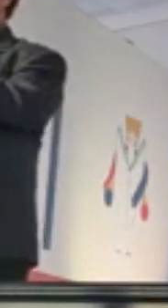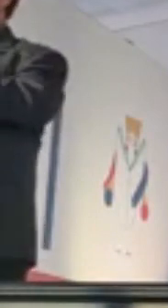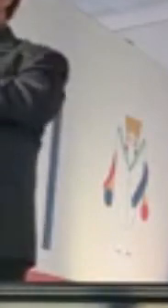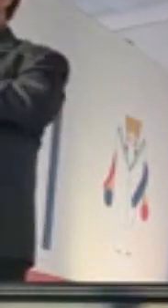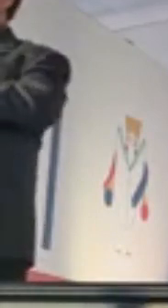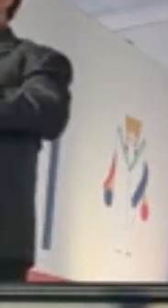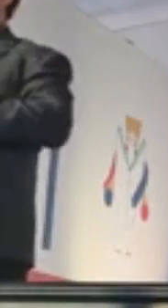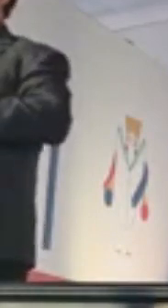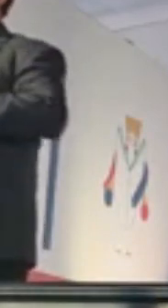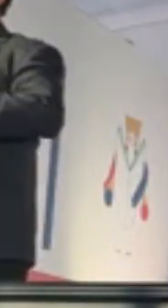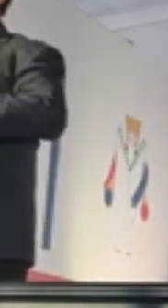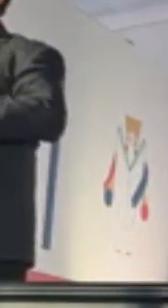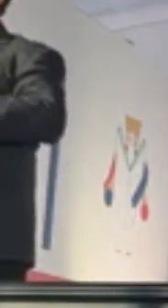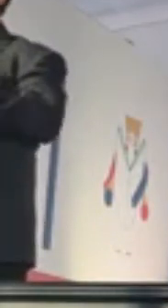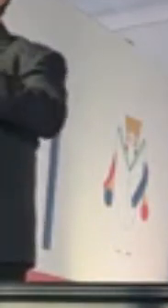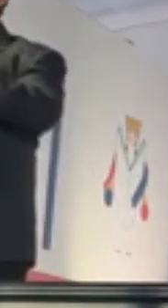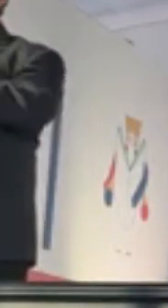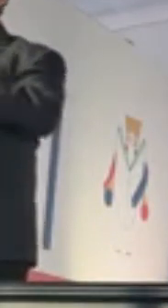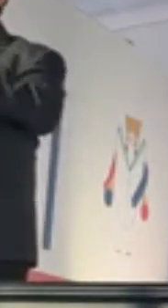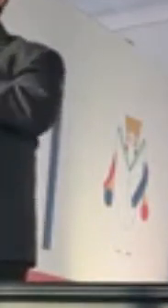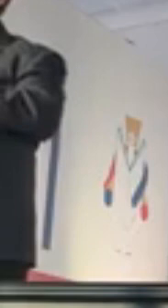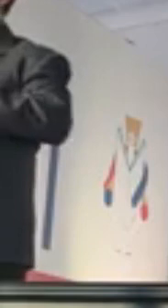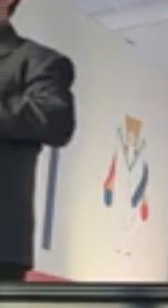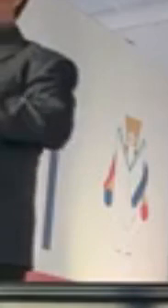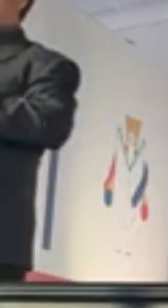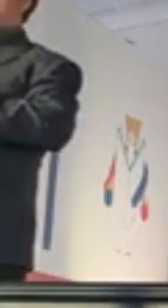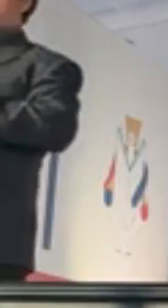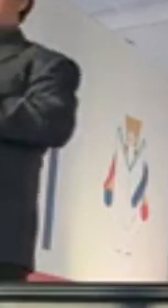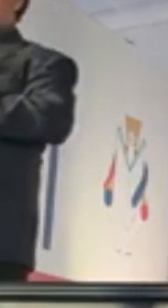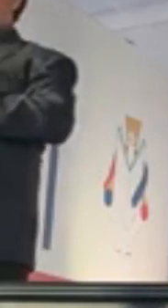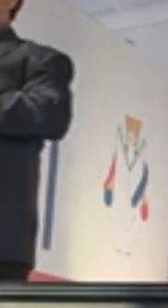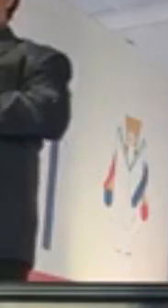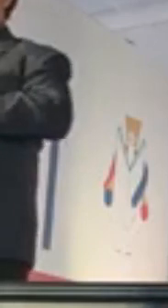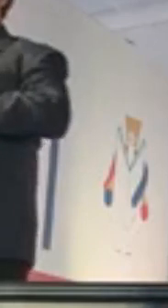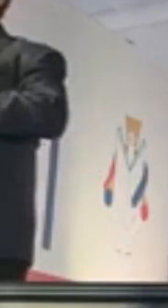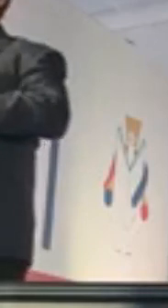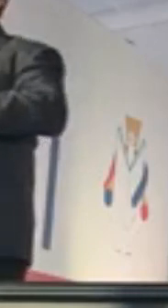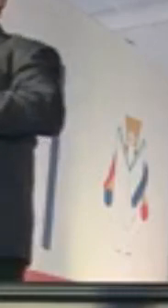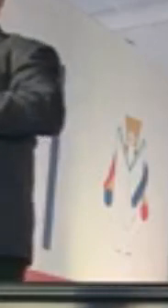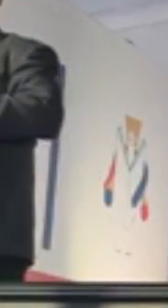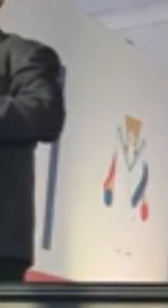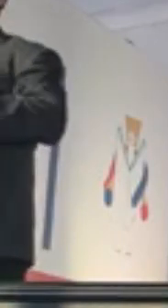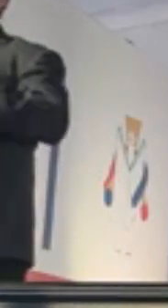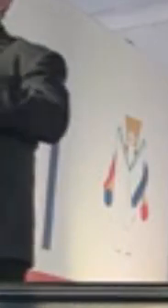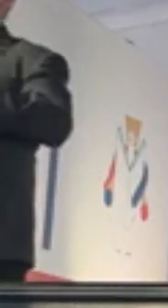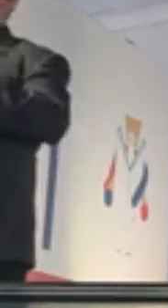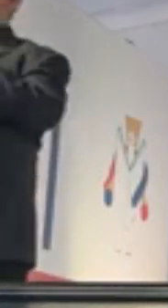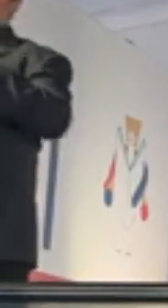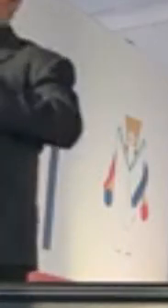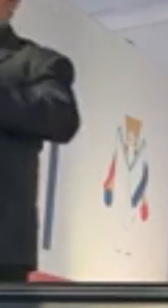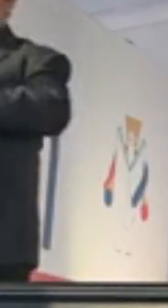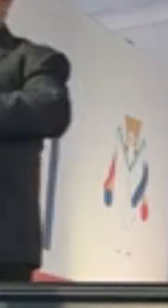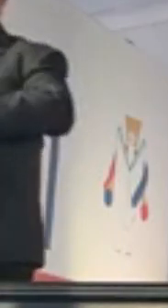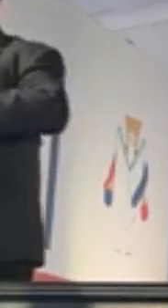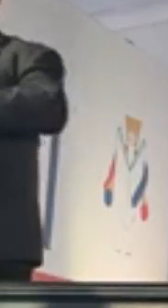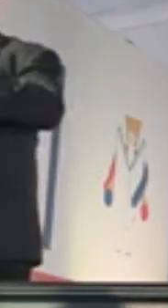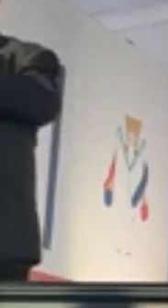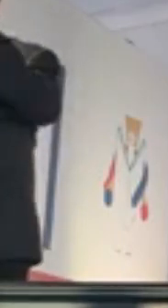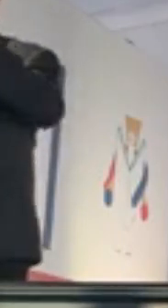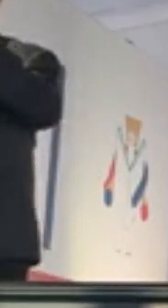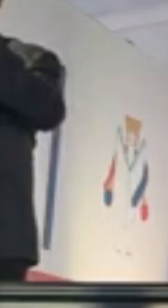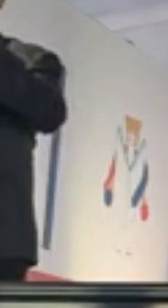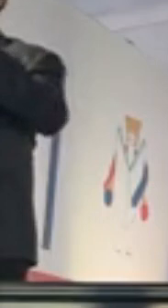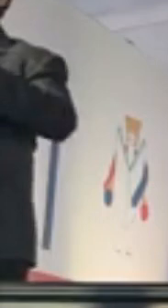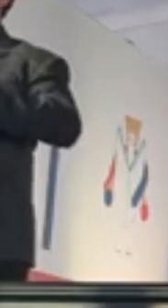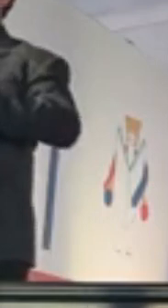España? Muchas cosas. El pueblo español, que también existe, los diferentes pueblos del Estado español, ¿no? Que también pudiéramos